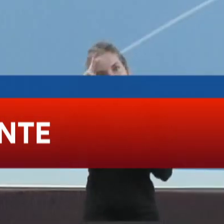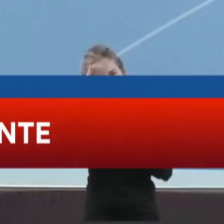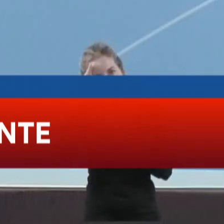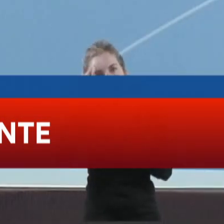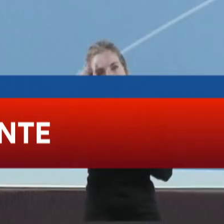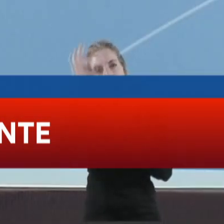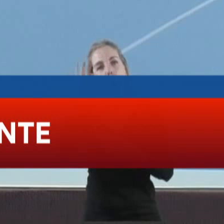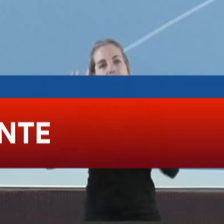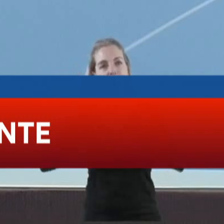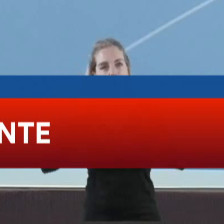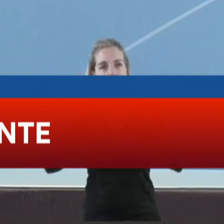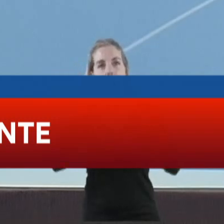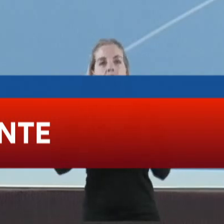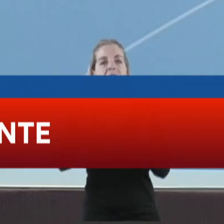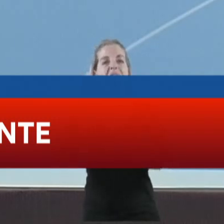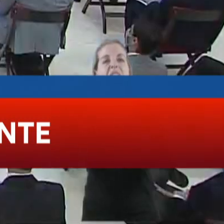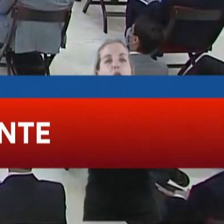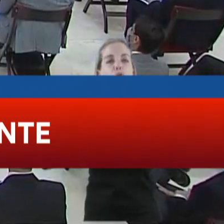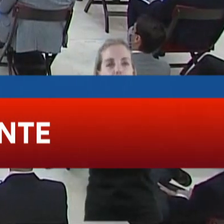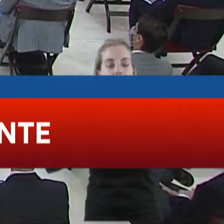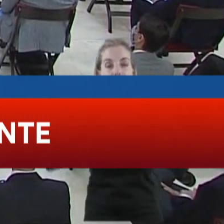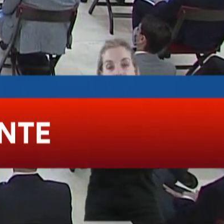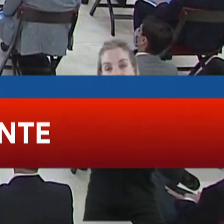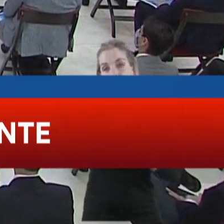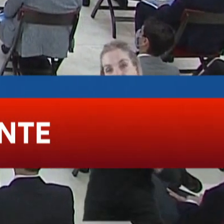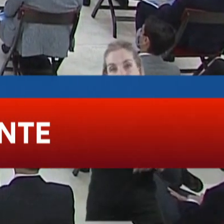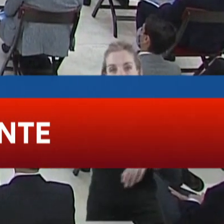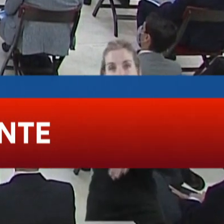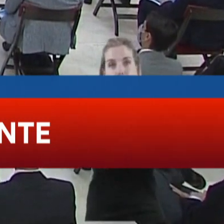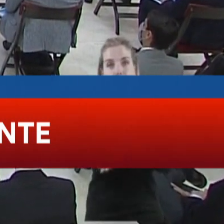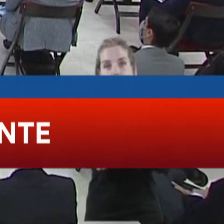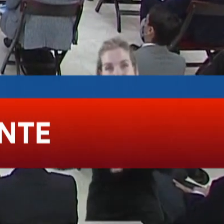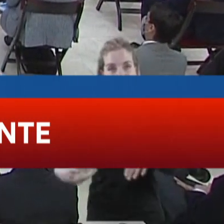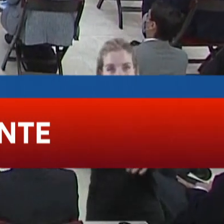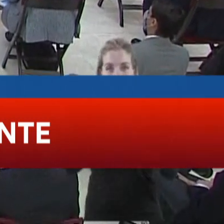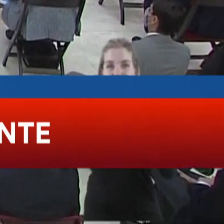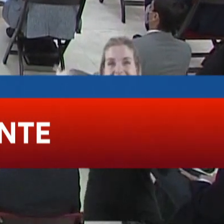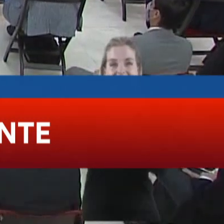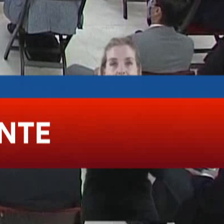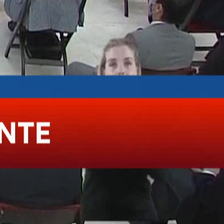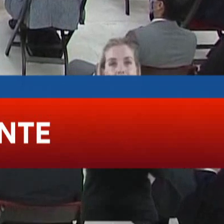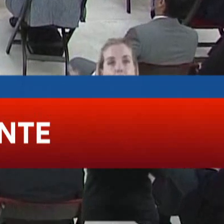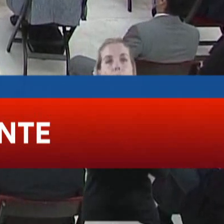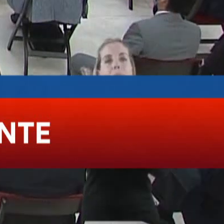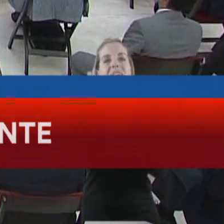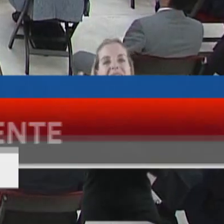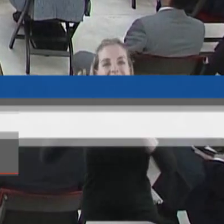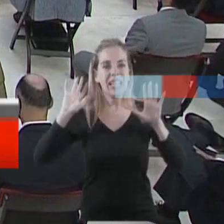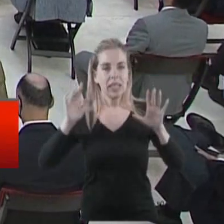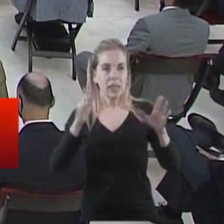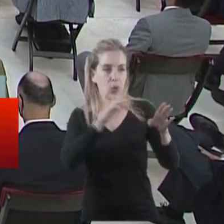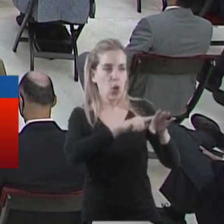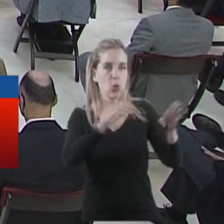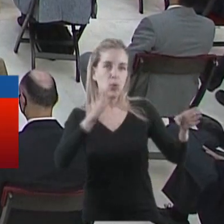Nosotros hemos gobernado 21 meses en un contexto Alberto, de enorme incertidumbre,